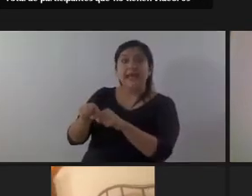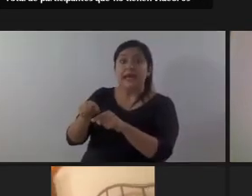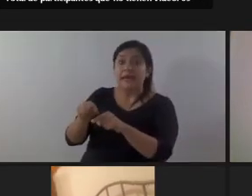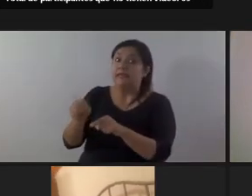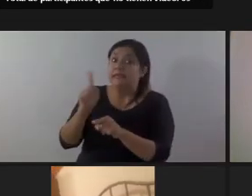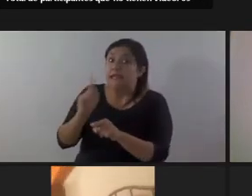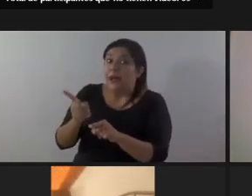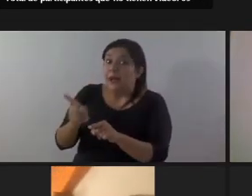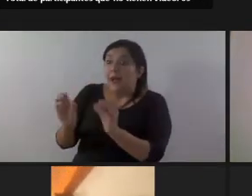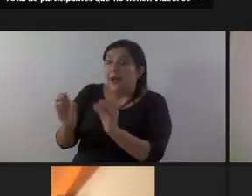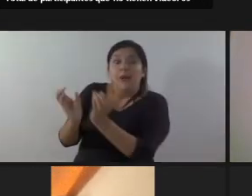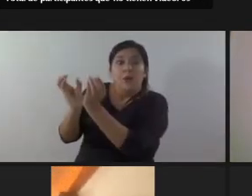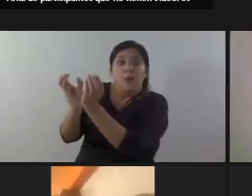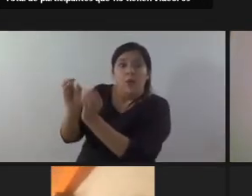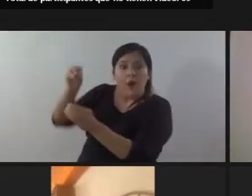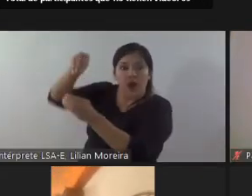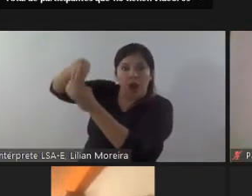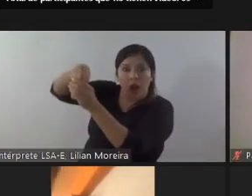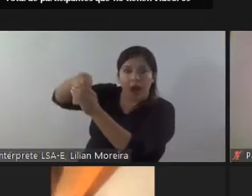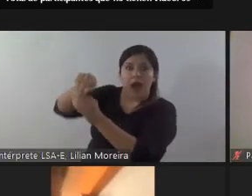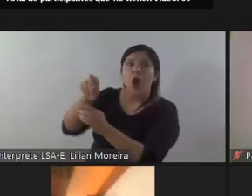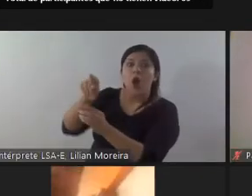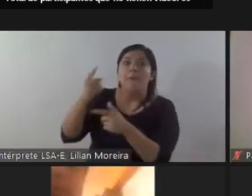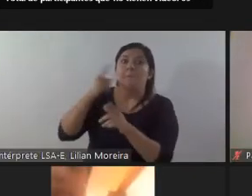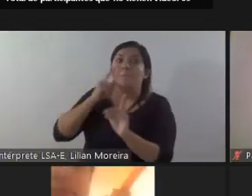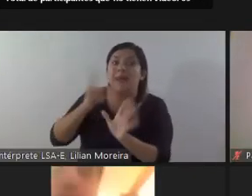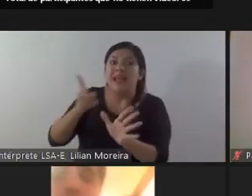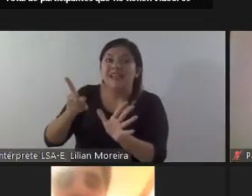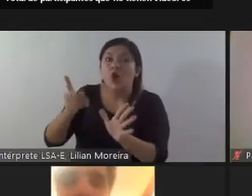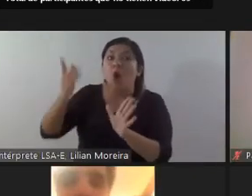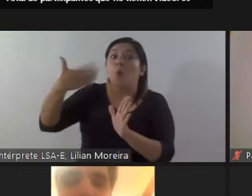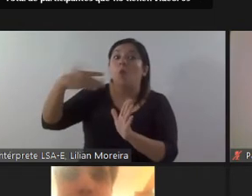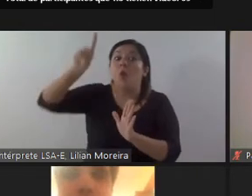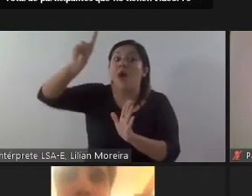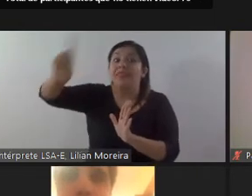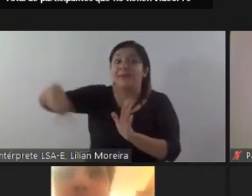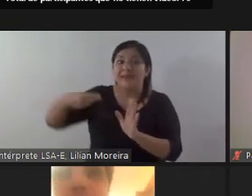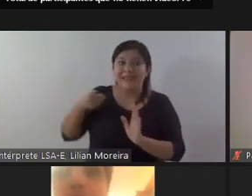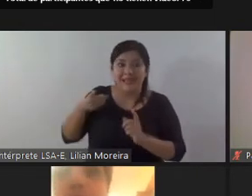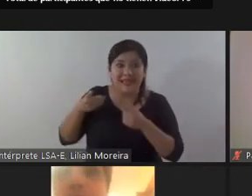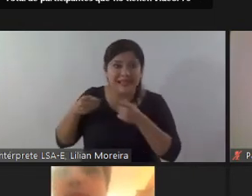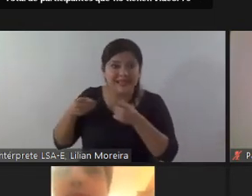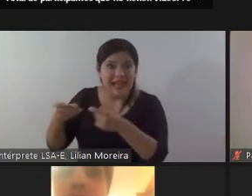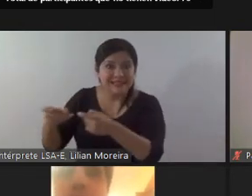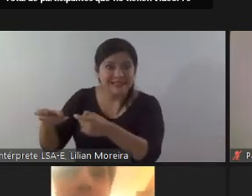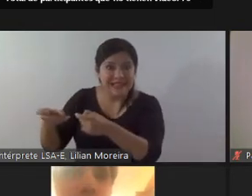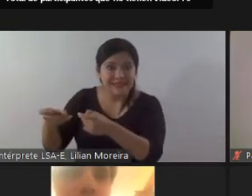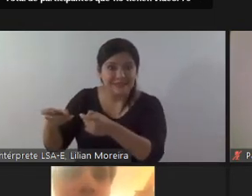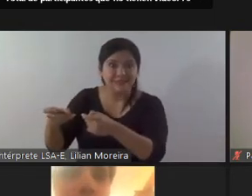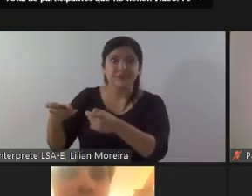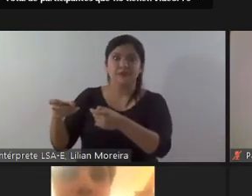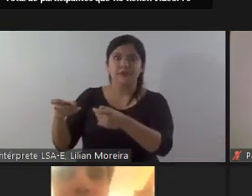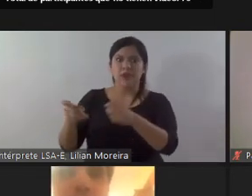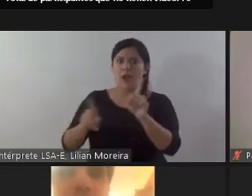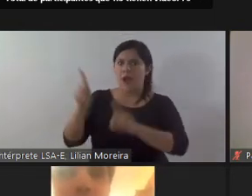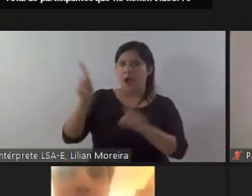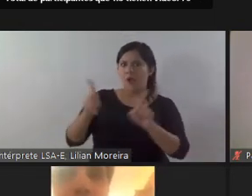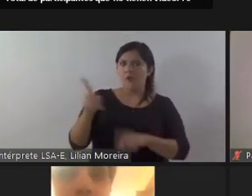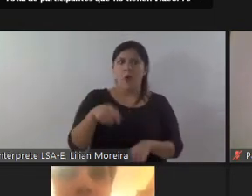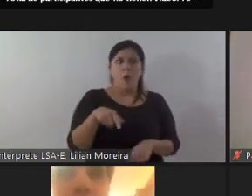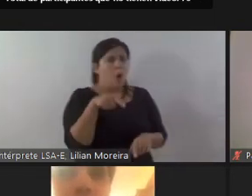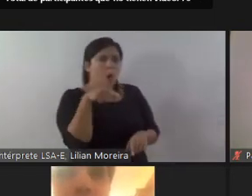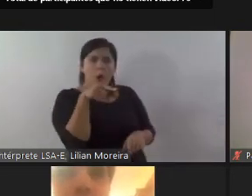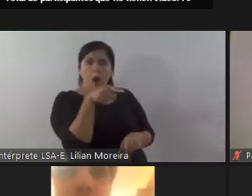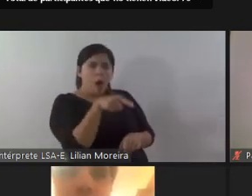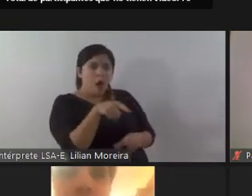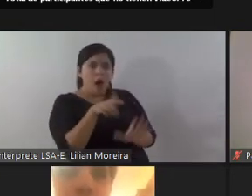de que esas gónadas se malignicen, es decir, que tengan un tumor, que se desarrolle un cáncer. Hay gente que dice, no, pero cuando ustedes